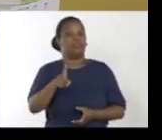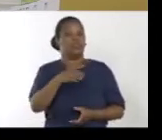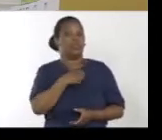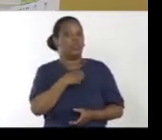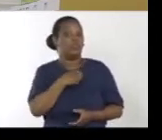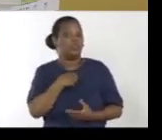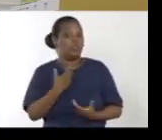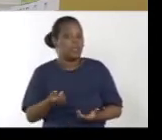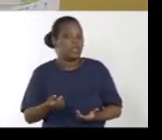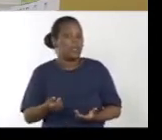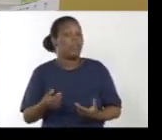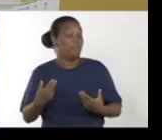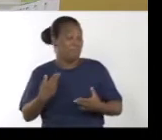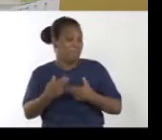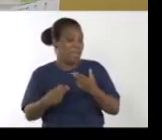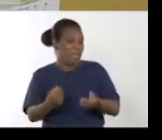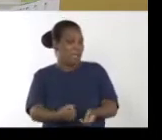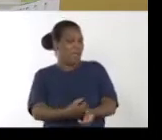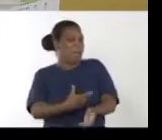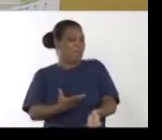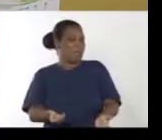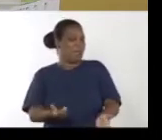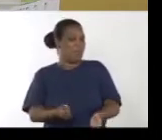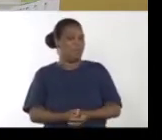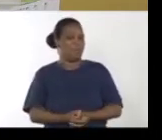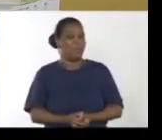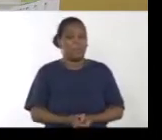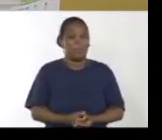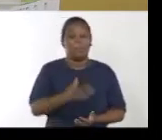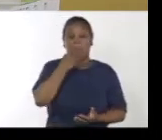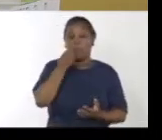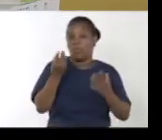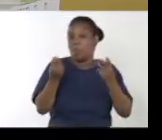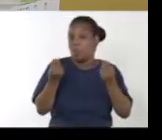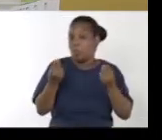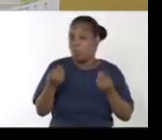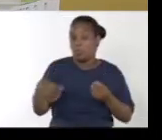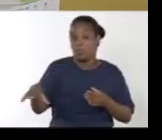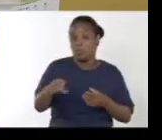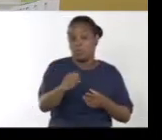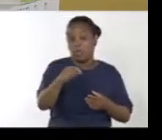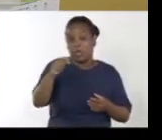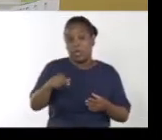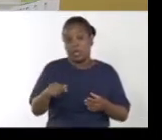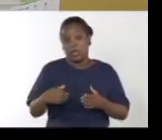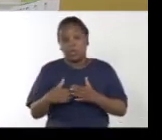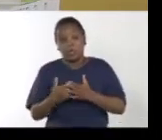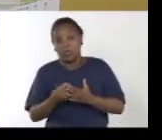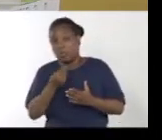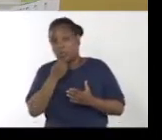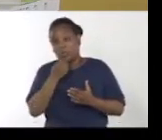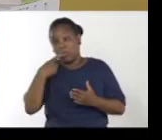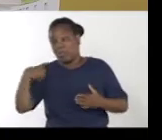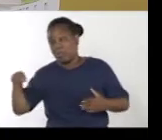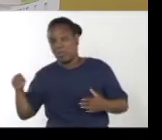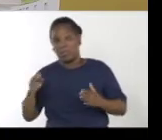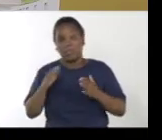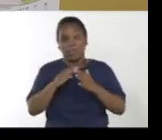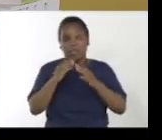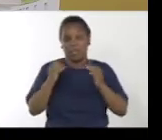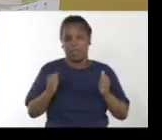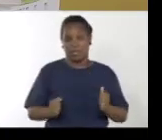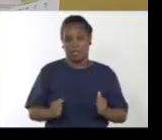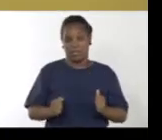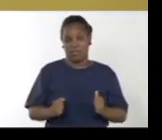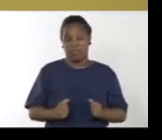Si no lo tienen, embúllense. Les va a ser muy entretenido, sobre todo en estos días en los que no pueden salir de la